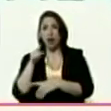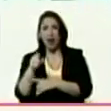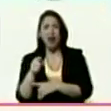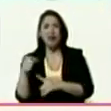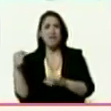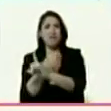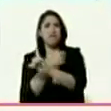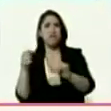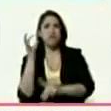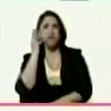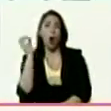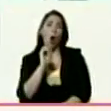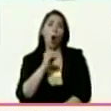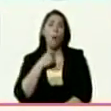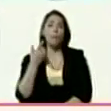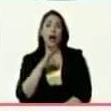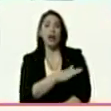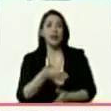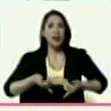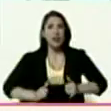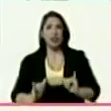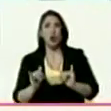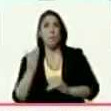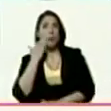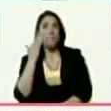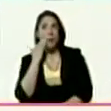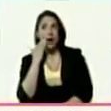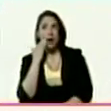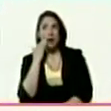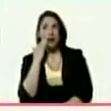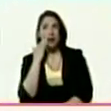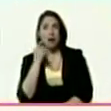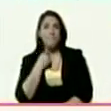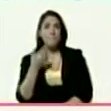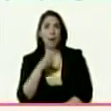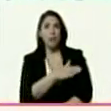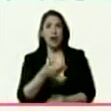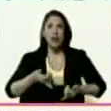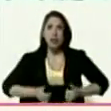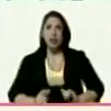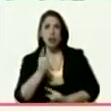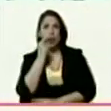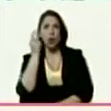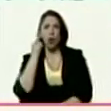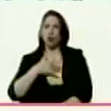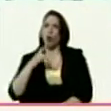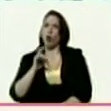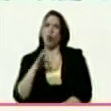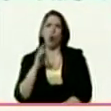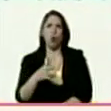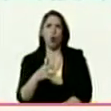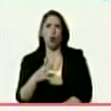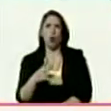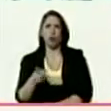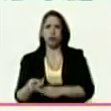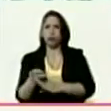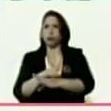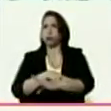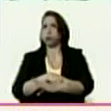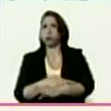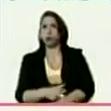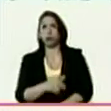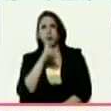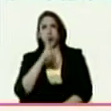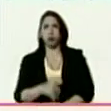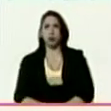agreden a ella o le matan los hijos. Y para una madre que le maten los hijos es el dolor quizás más, le asesinen los hijos, es el